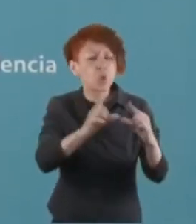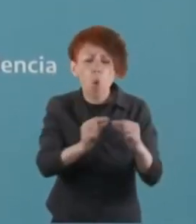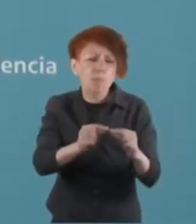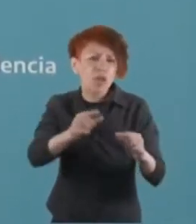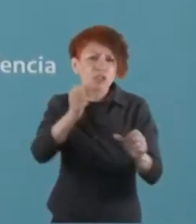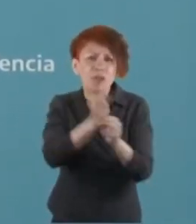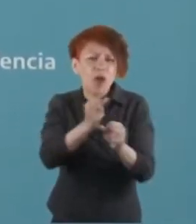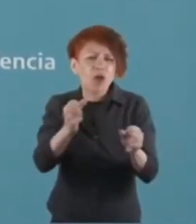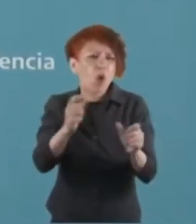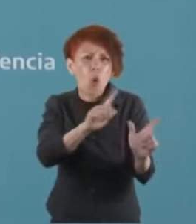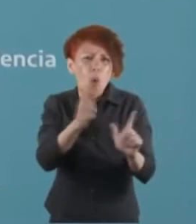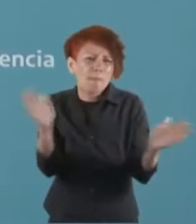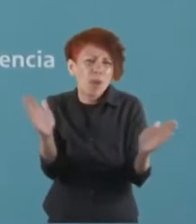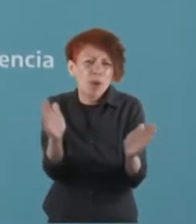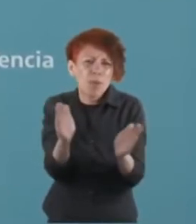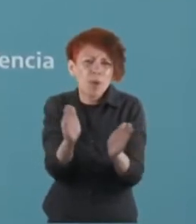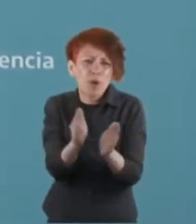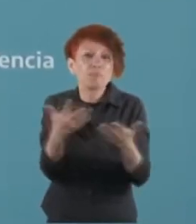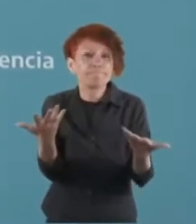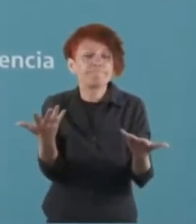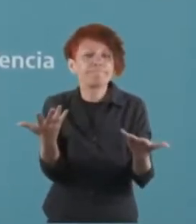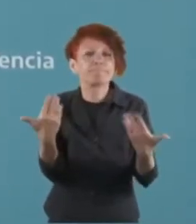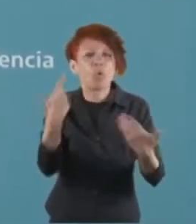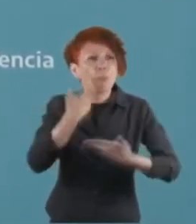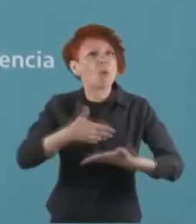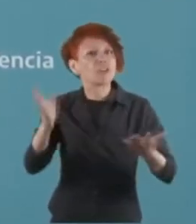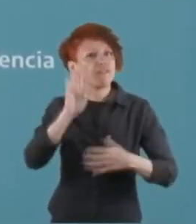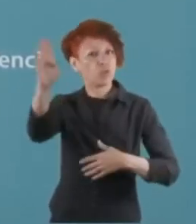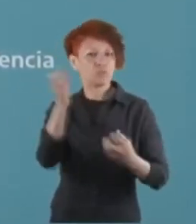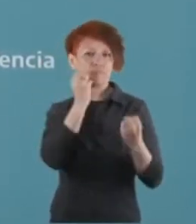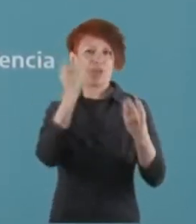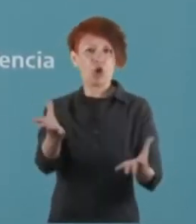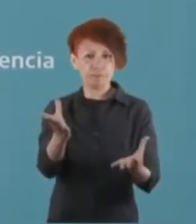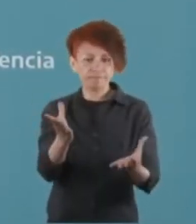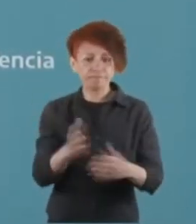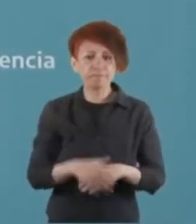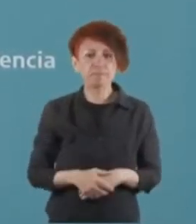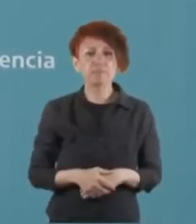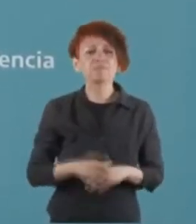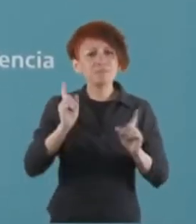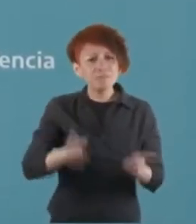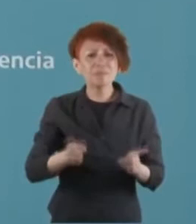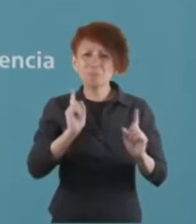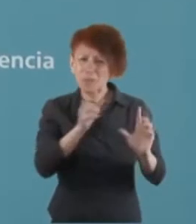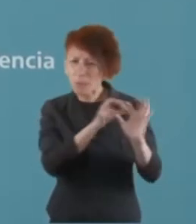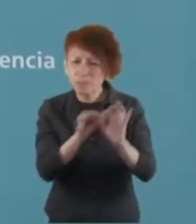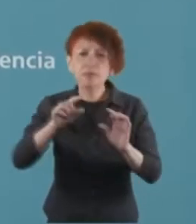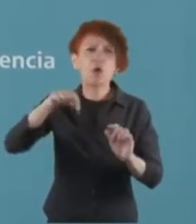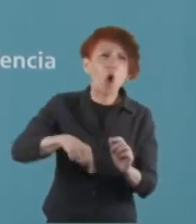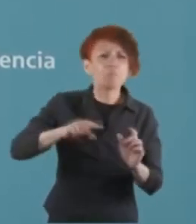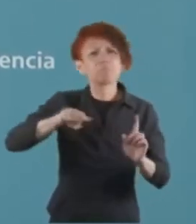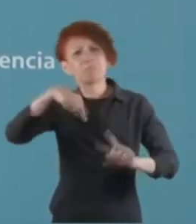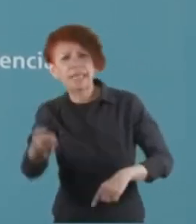desempleo que nos permiten mostrar un sendero alentador. En este mismo sentido, mañana, entre hoy y mañana, va a